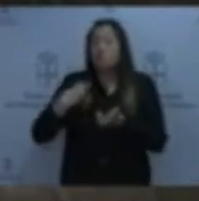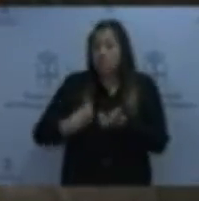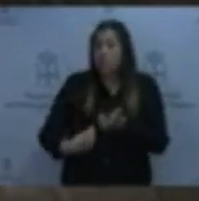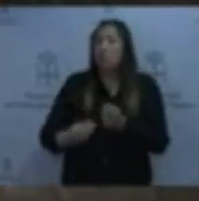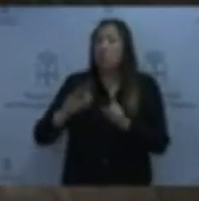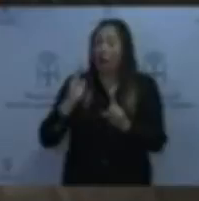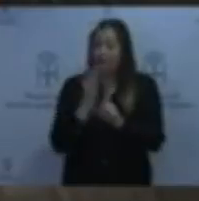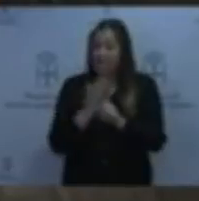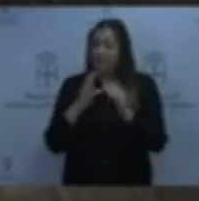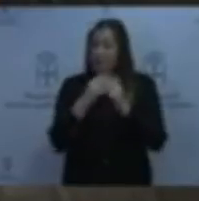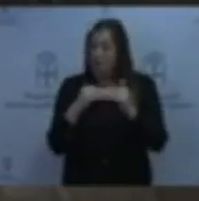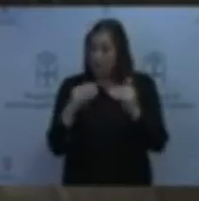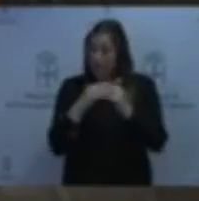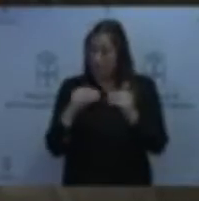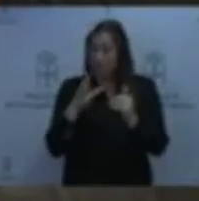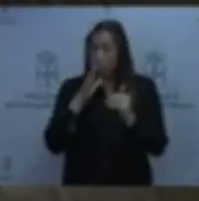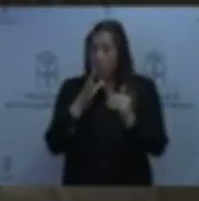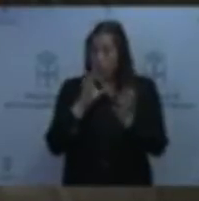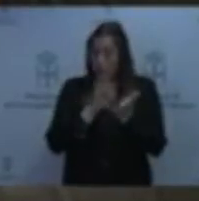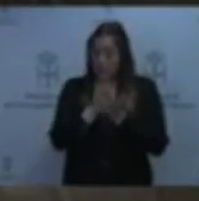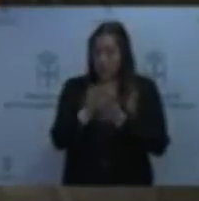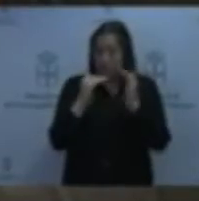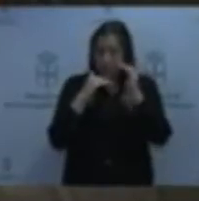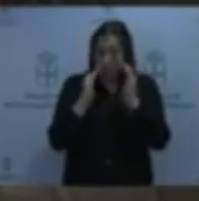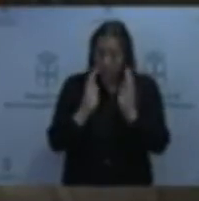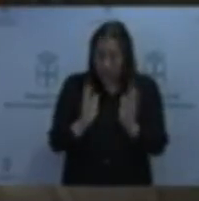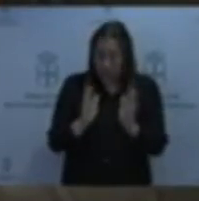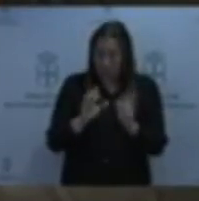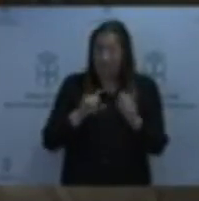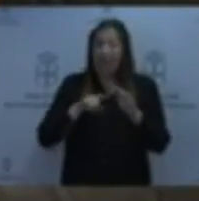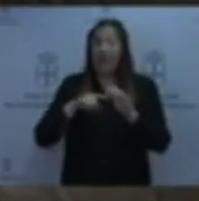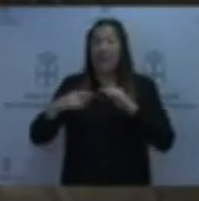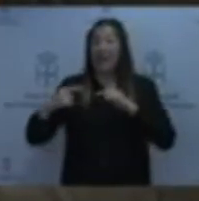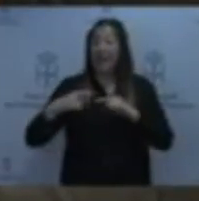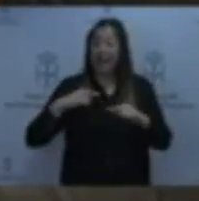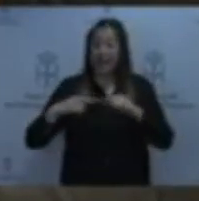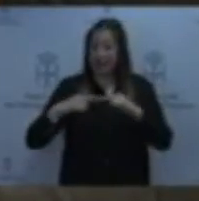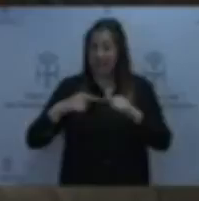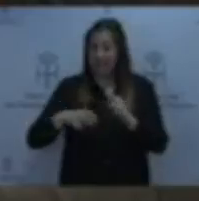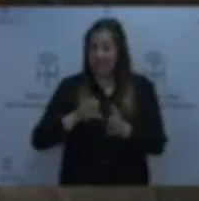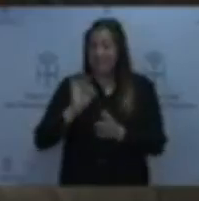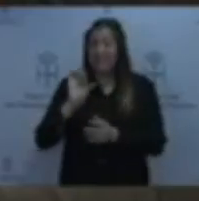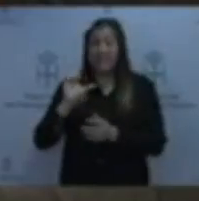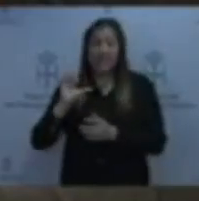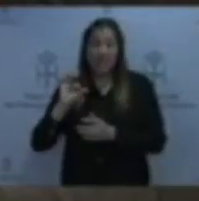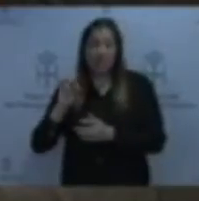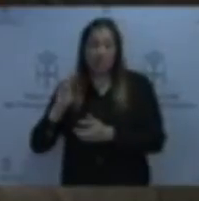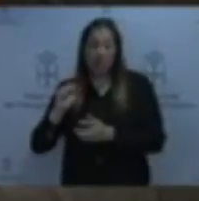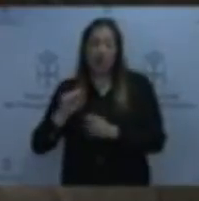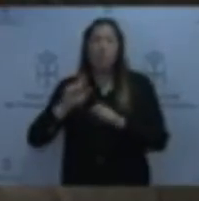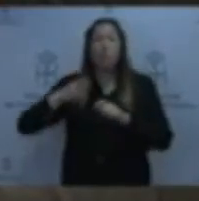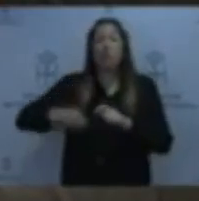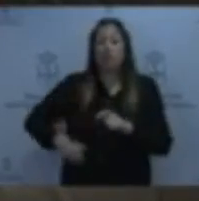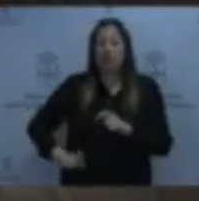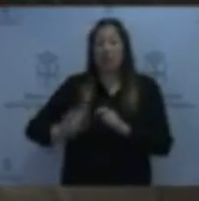los pacientes por estos servicios atendidos. La gerencia del SESPA se ha reunido con los profesionales afectados,